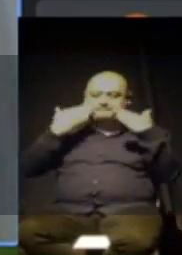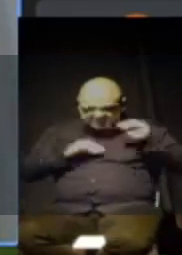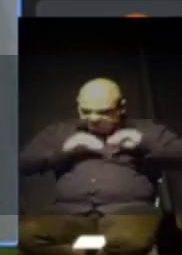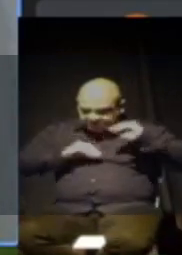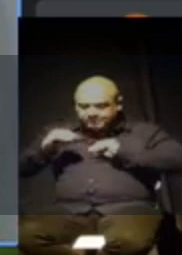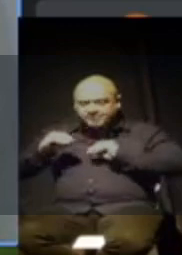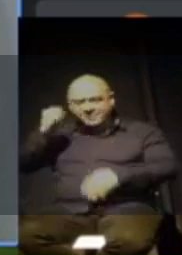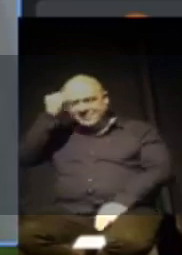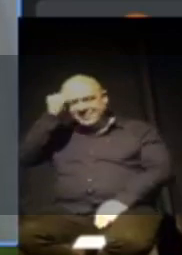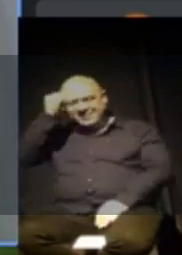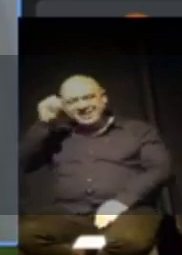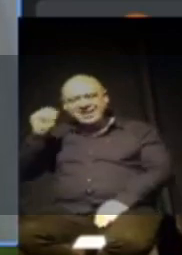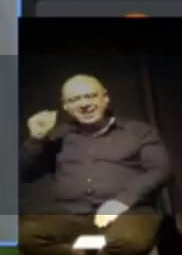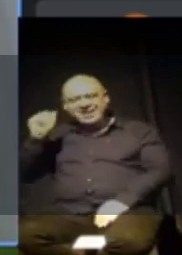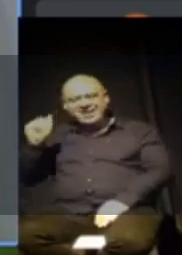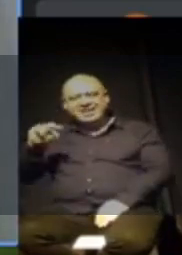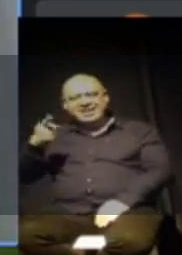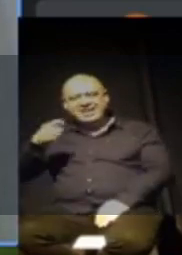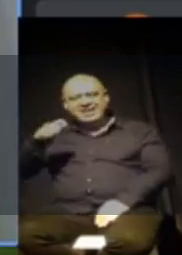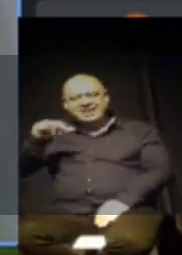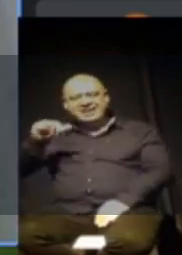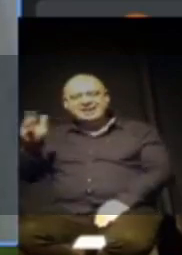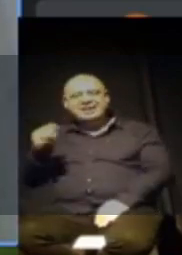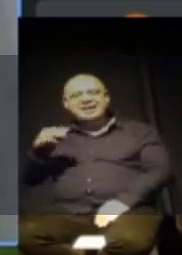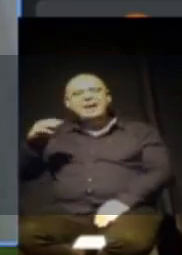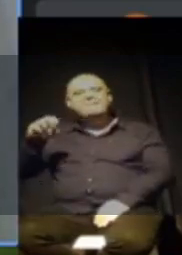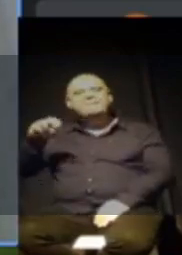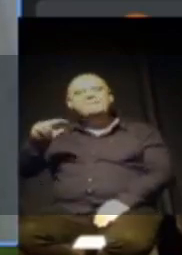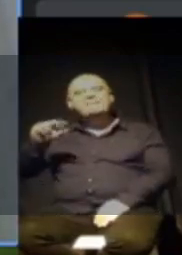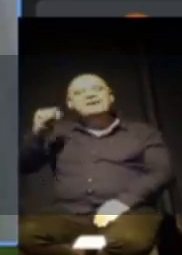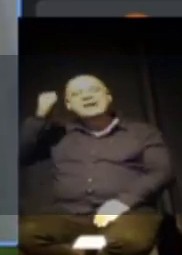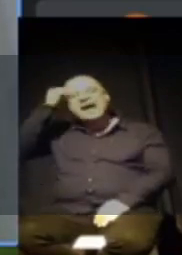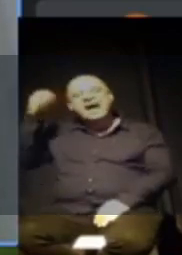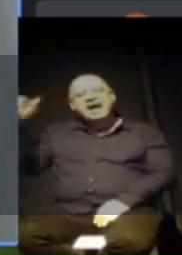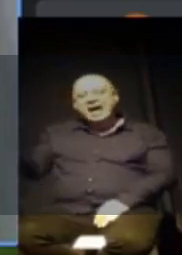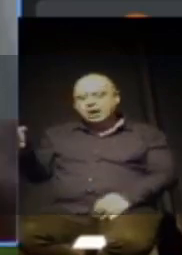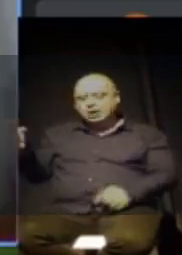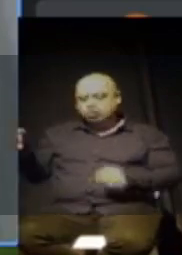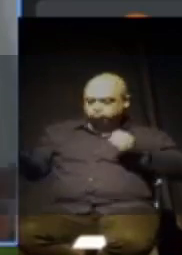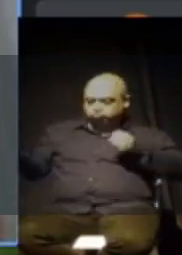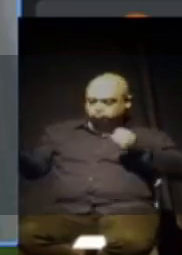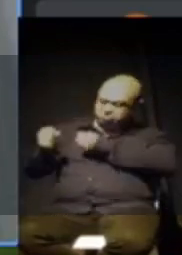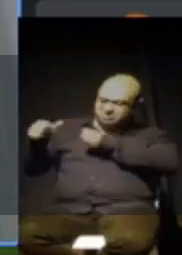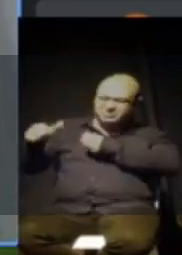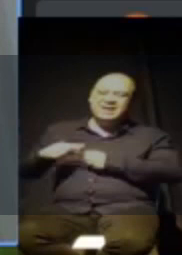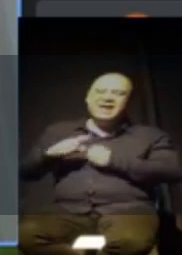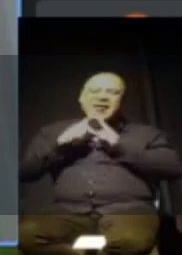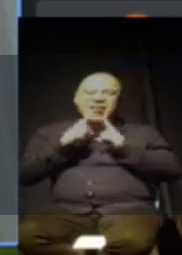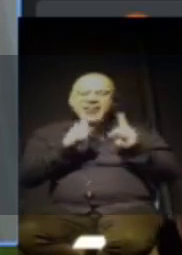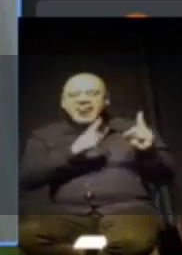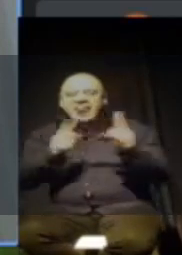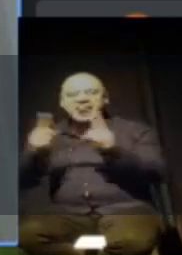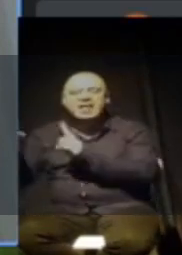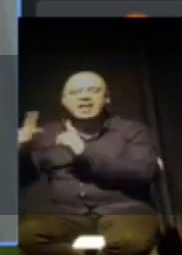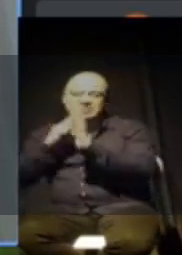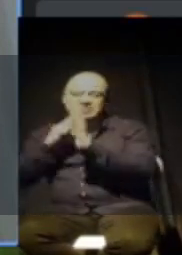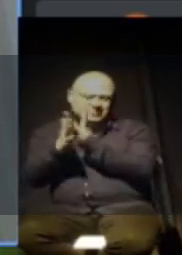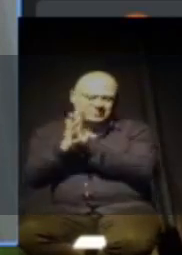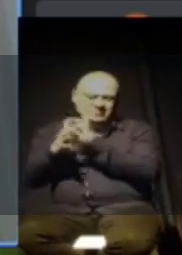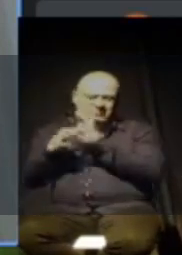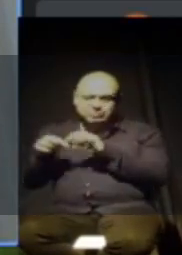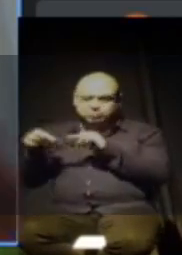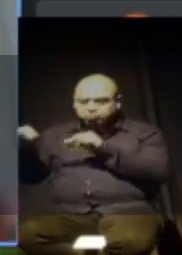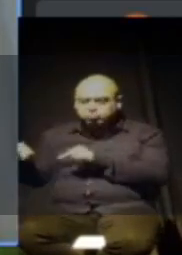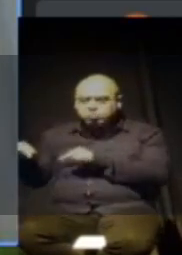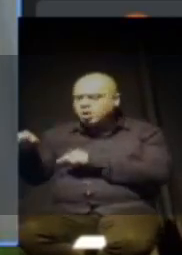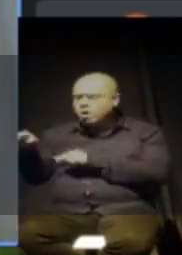Y lo que planteamos en un trabajo precisamente con la maestra Ángela, Ángela Mena, tiene que ver que es que en esos vocablos, en esas,